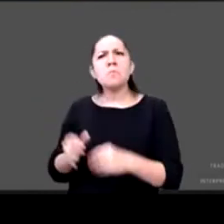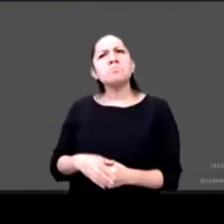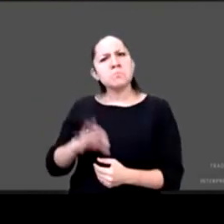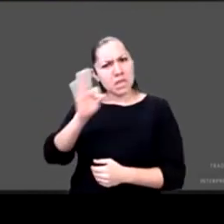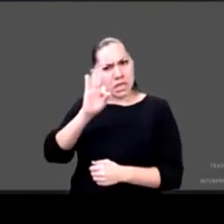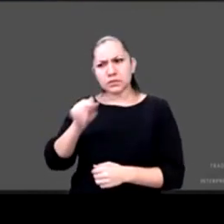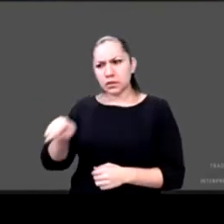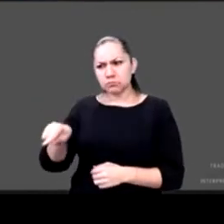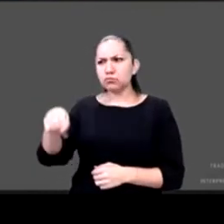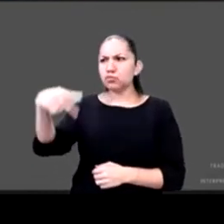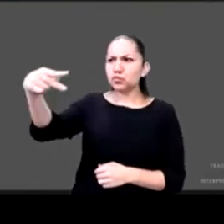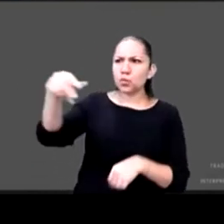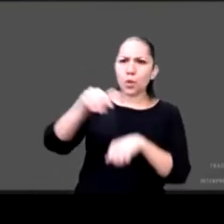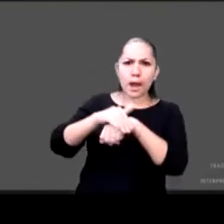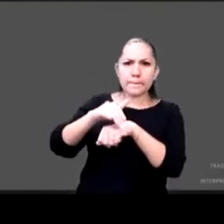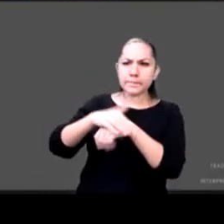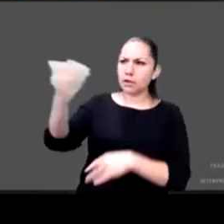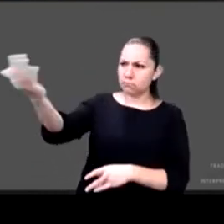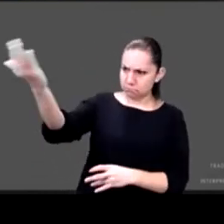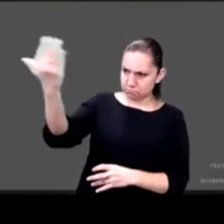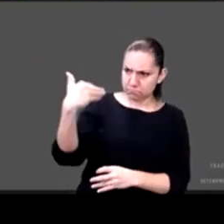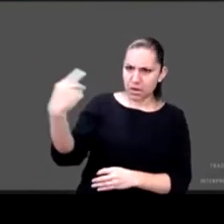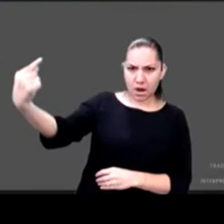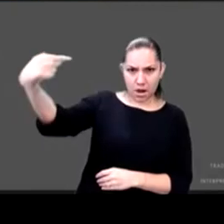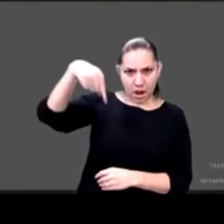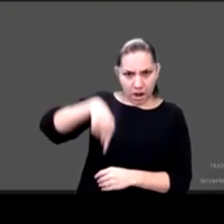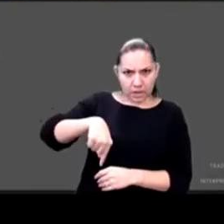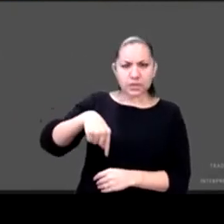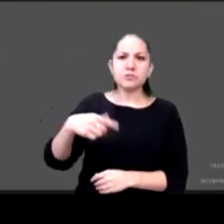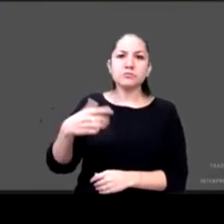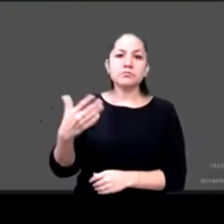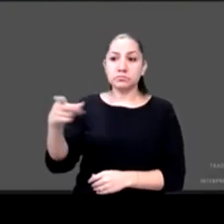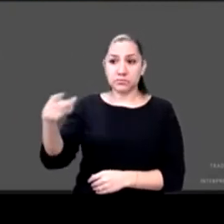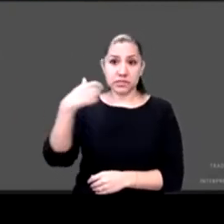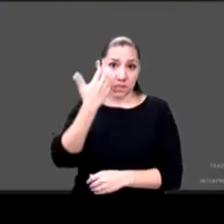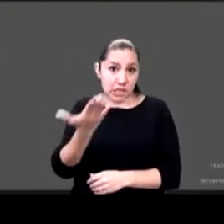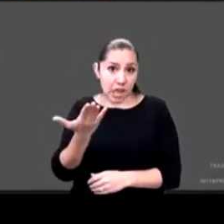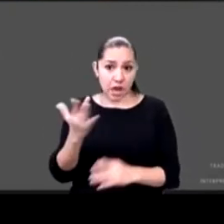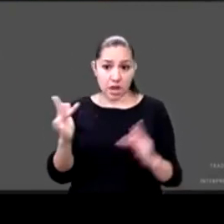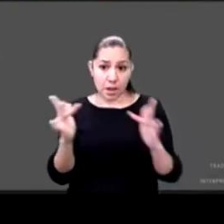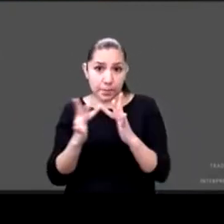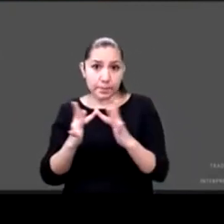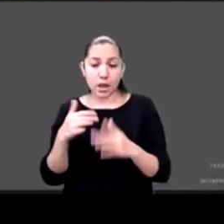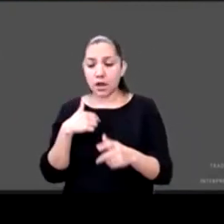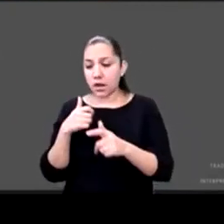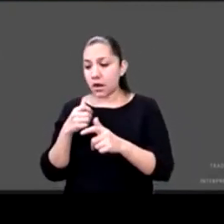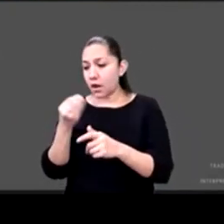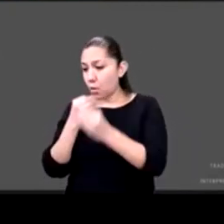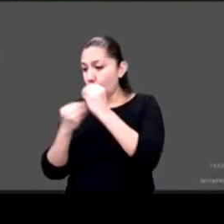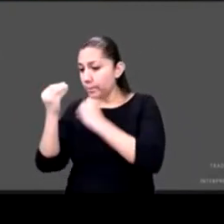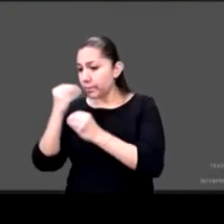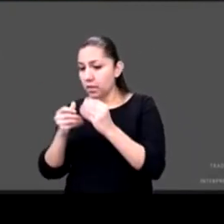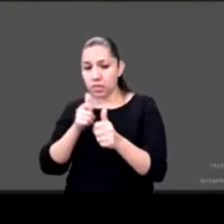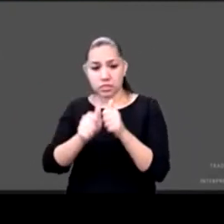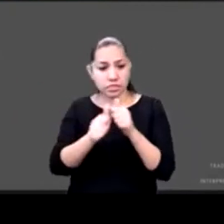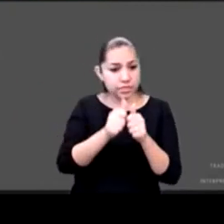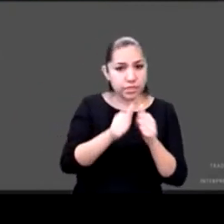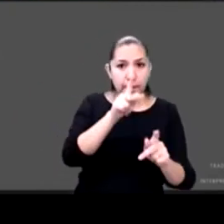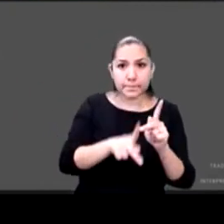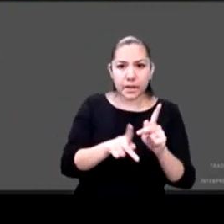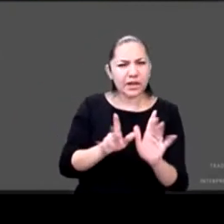Le ponemos ahí el teléfono y está comiendo con nosotros. Traer las otras realidades que los niños